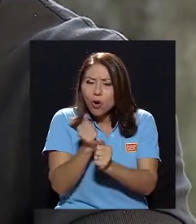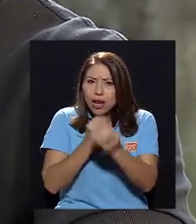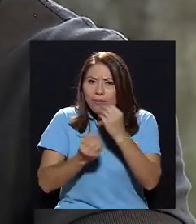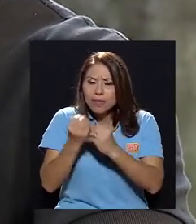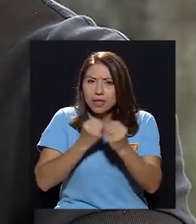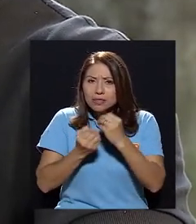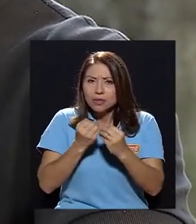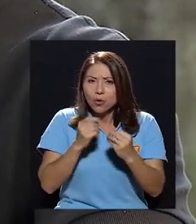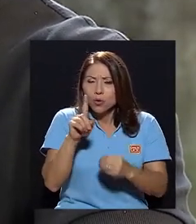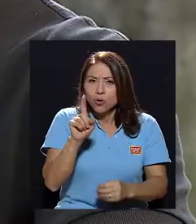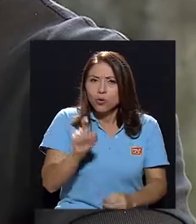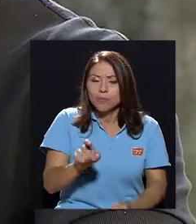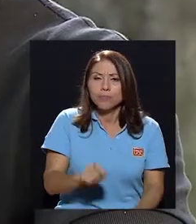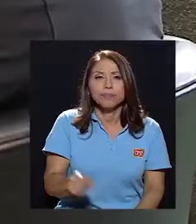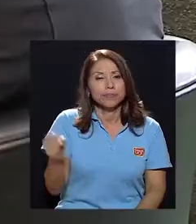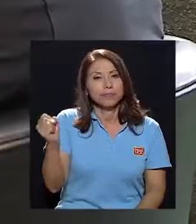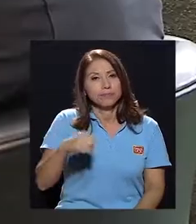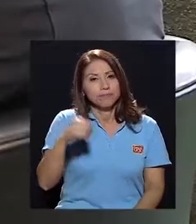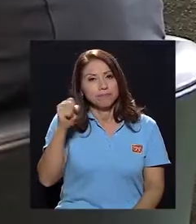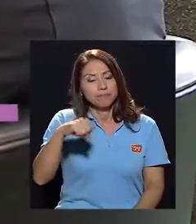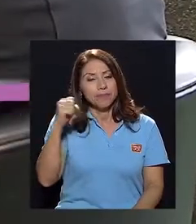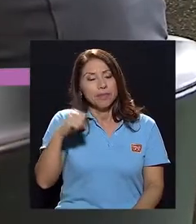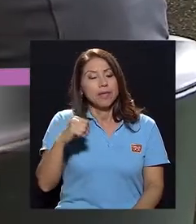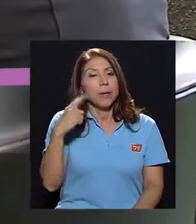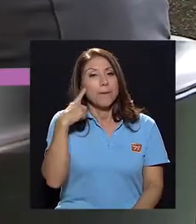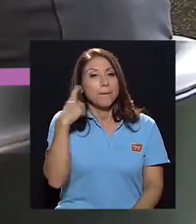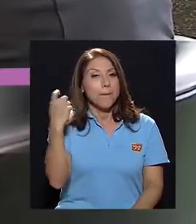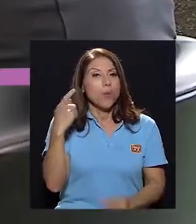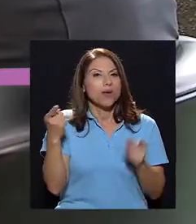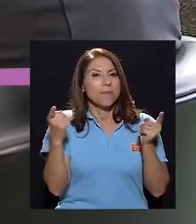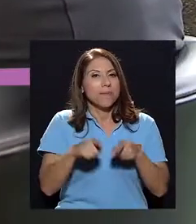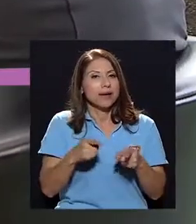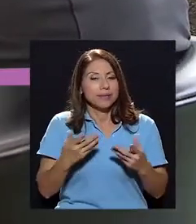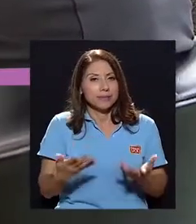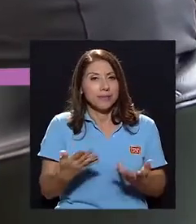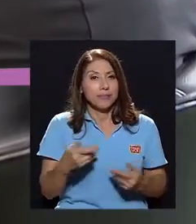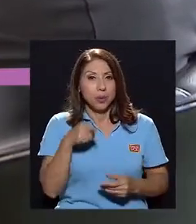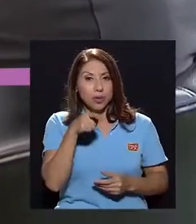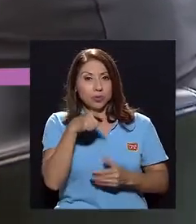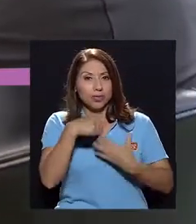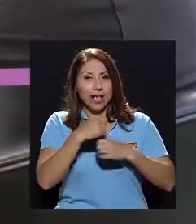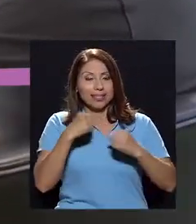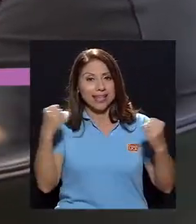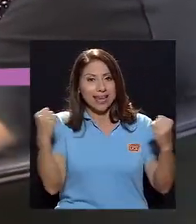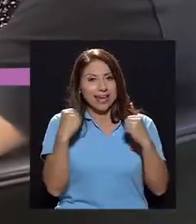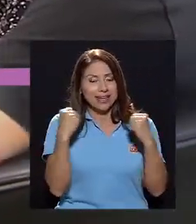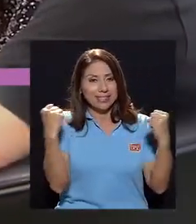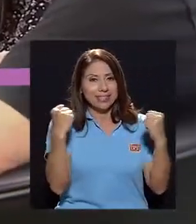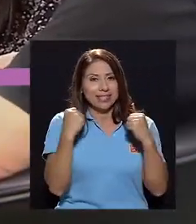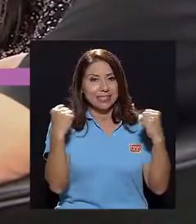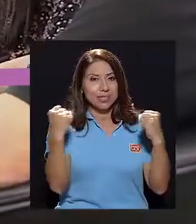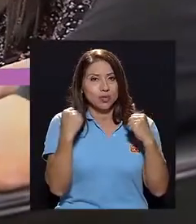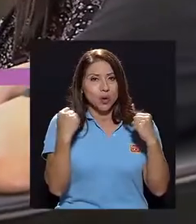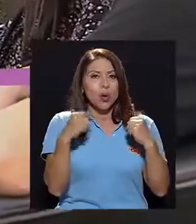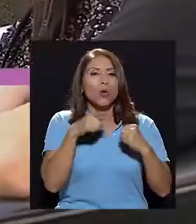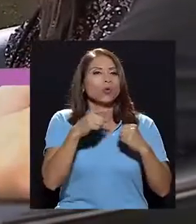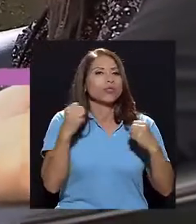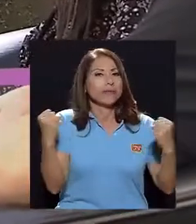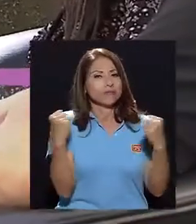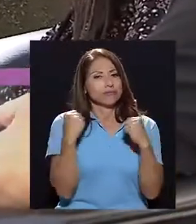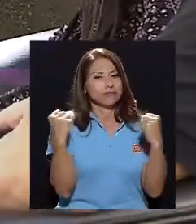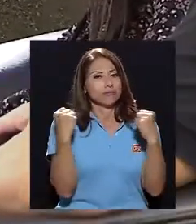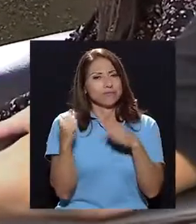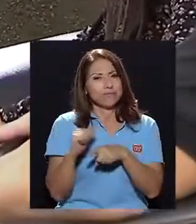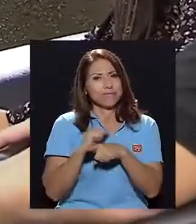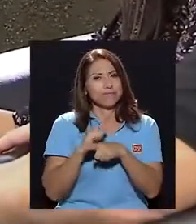alimentación? Pues sí, porque lo que pasa es que cuando usted está haciendo ejercicio, usted entrena los